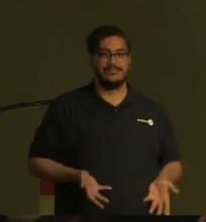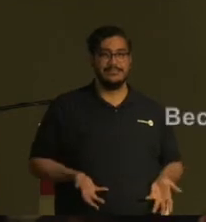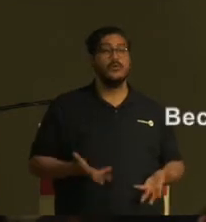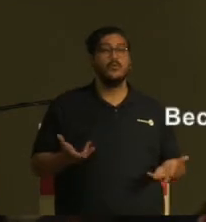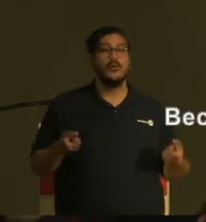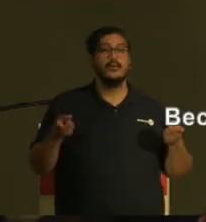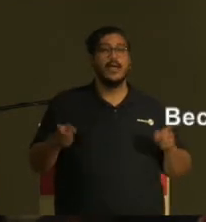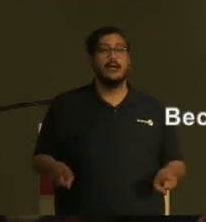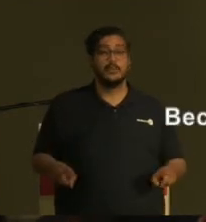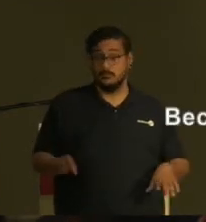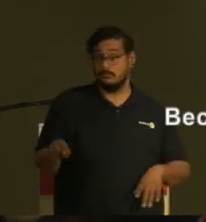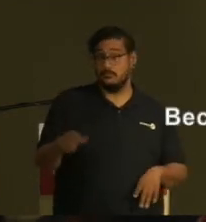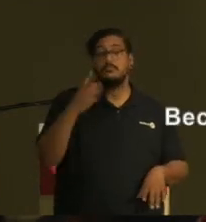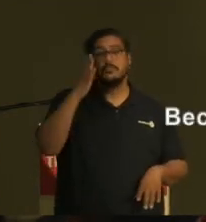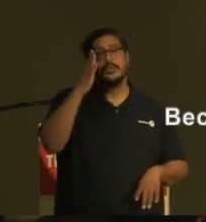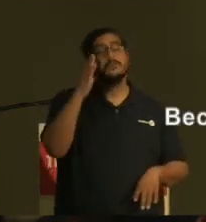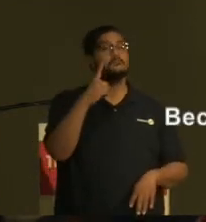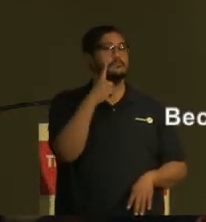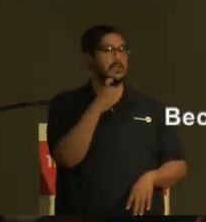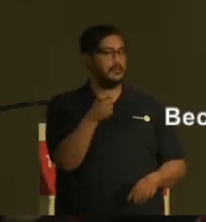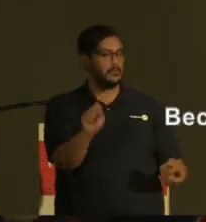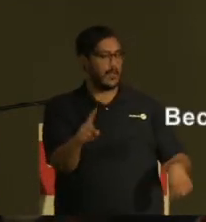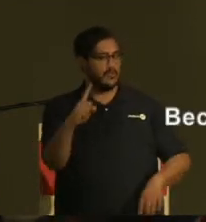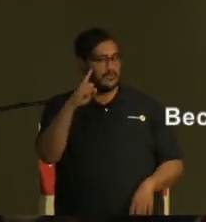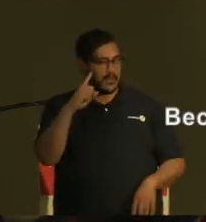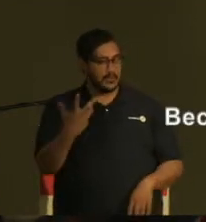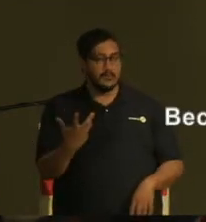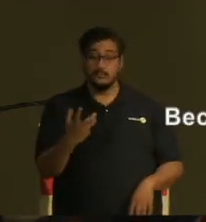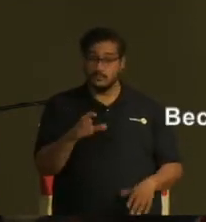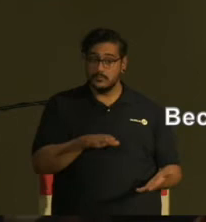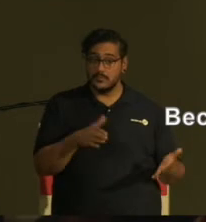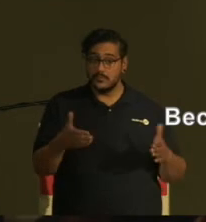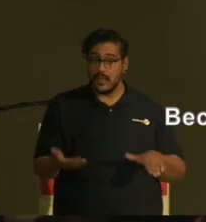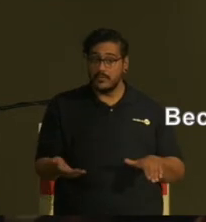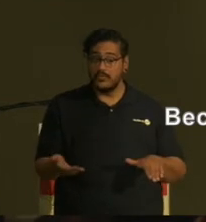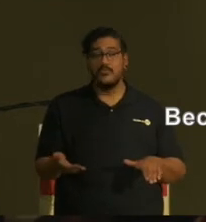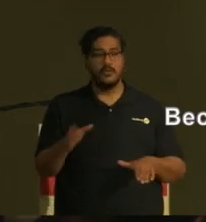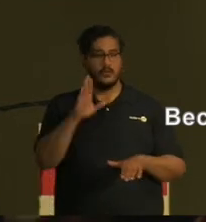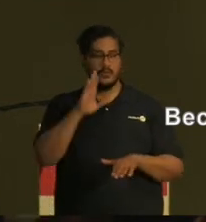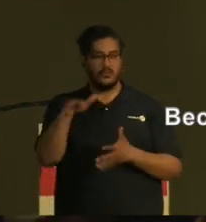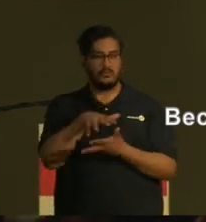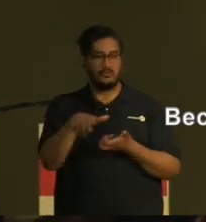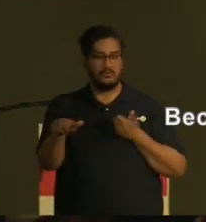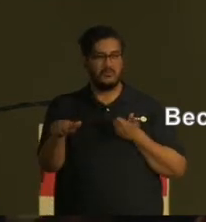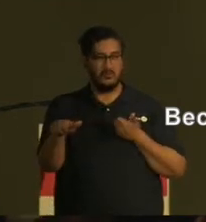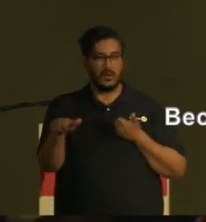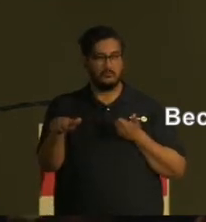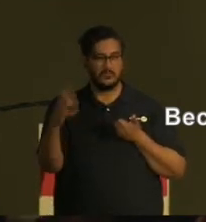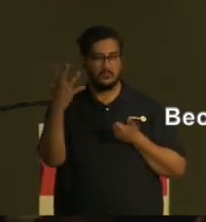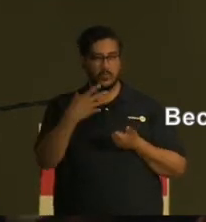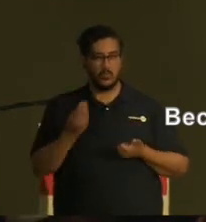sucede si, porque lo que se suele pensar, ¿no?, es que la muerte corrompe la belleza. ¿Y qué